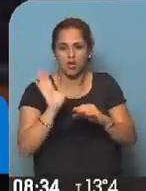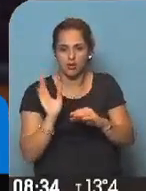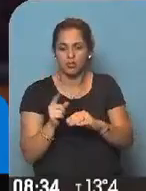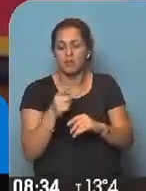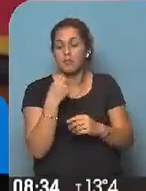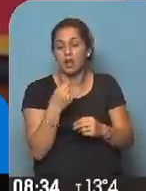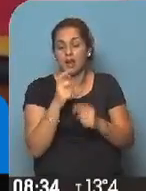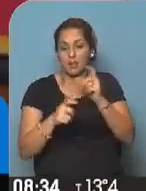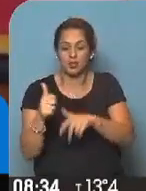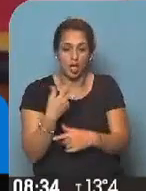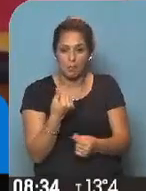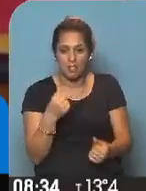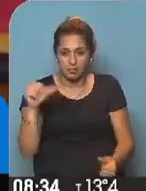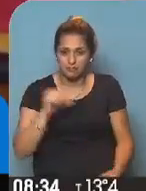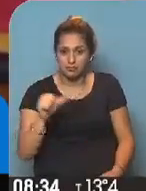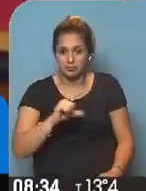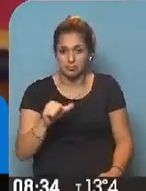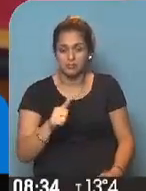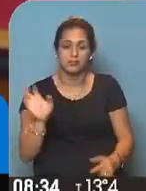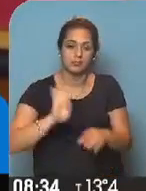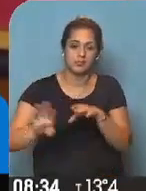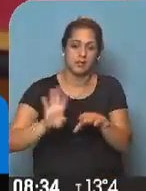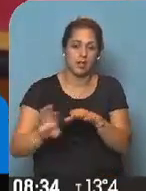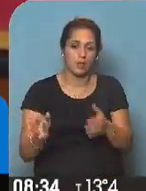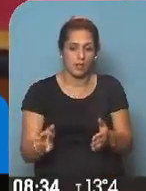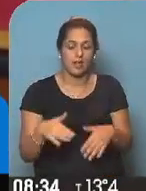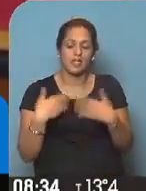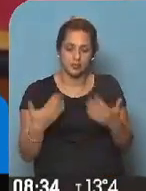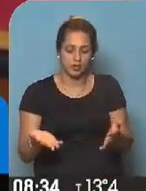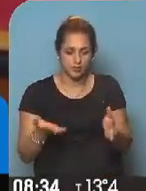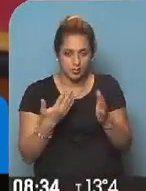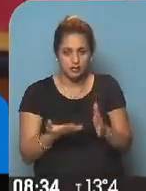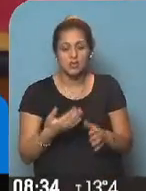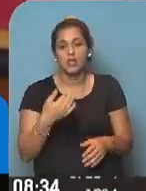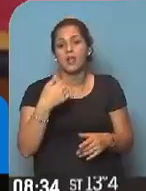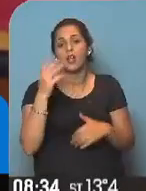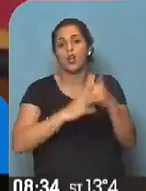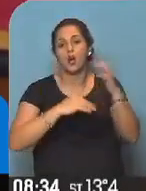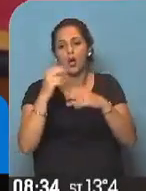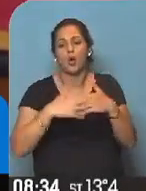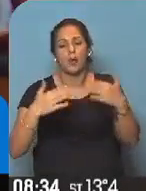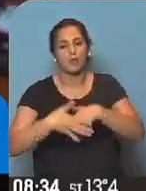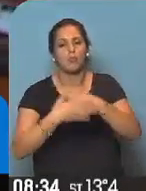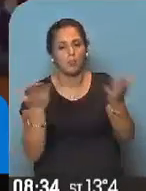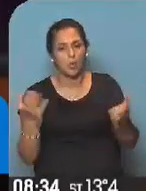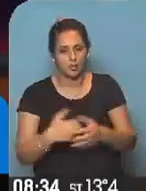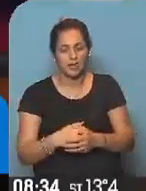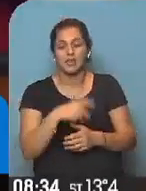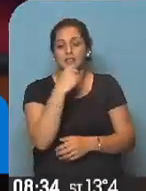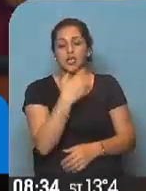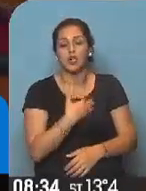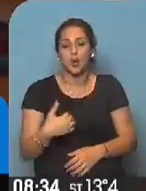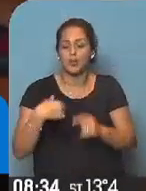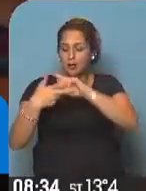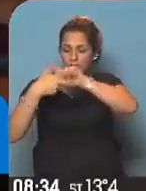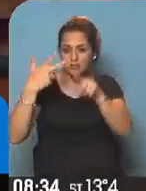la plata y se endeuda al 180% interesando en la financiera esquina y generamos el tema de obra pública mano de obra intensiva si no vemos esas tres